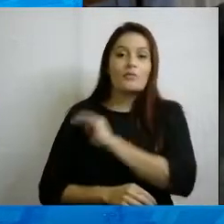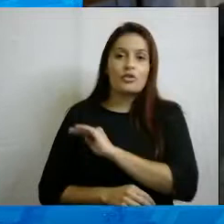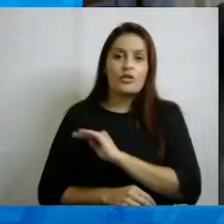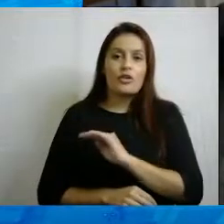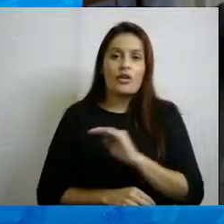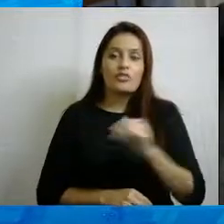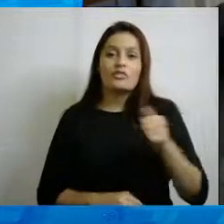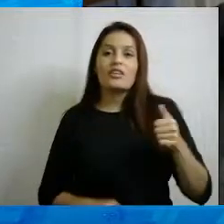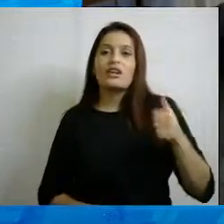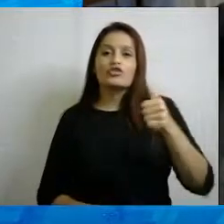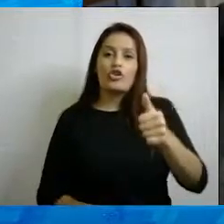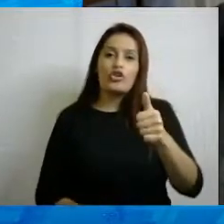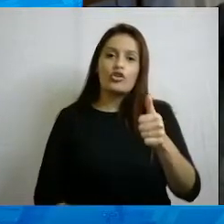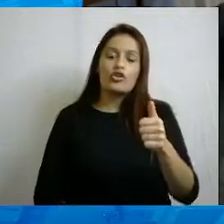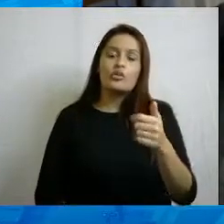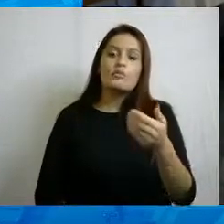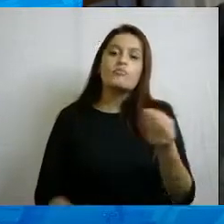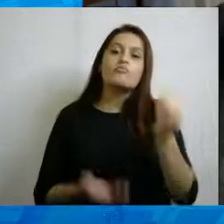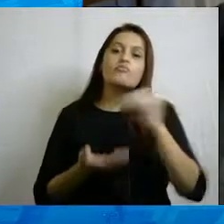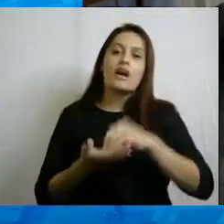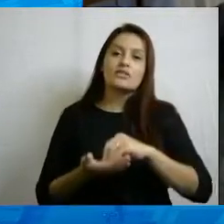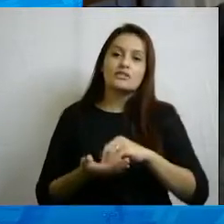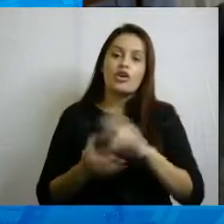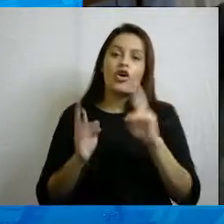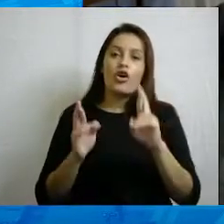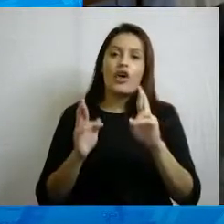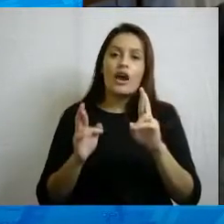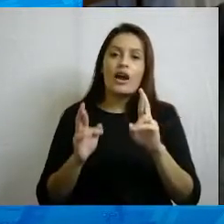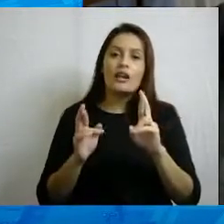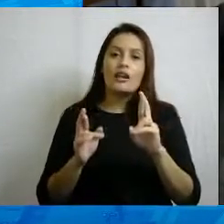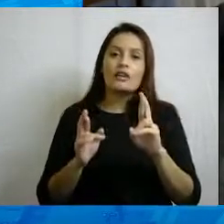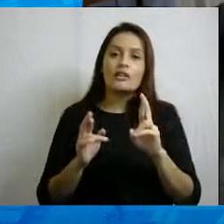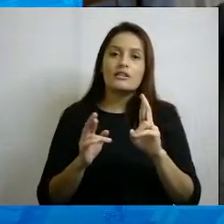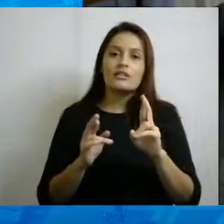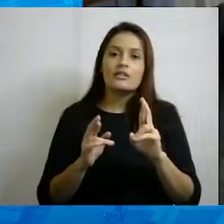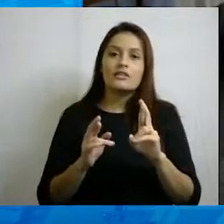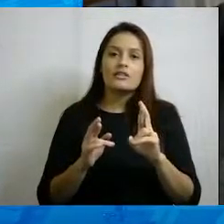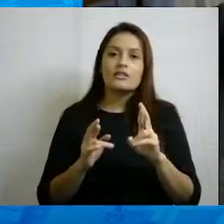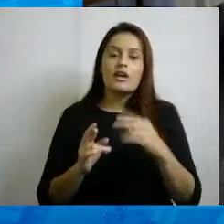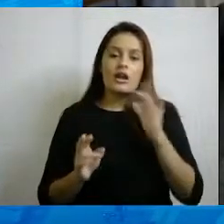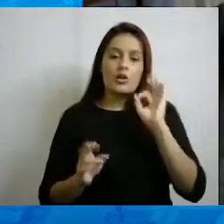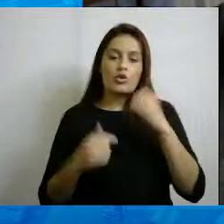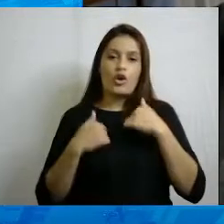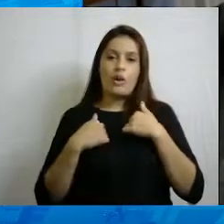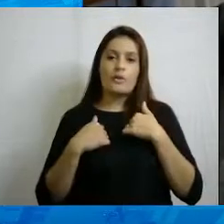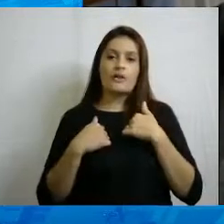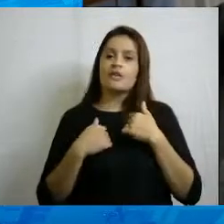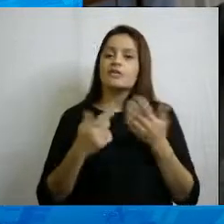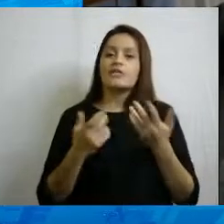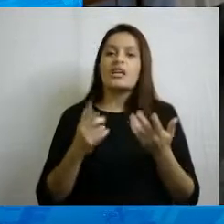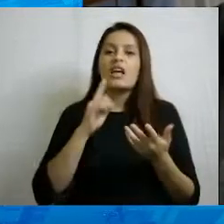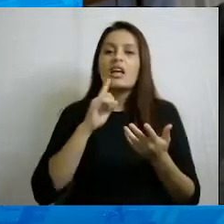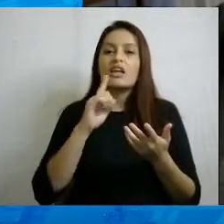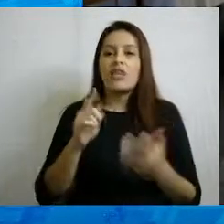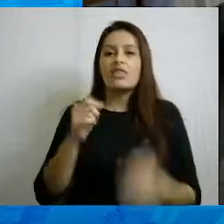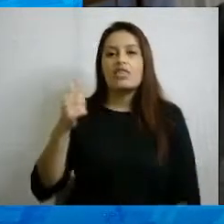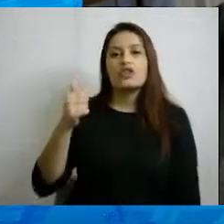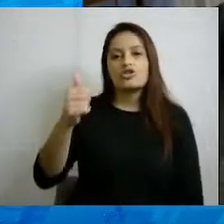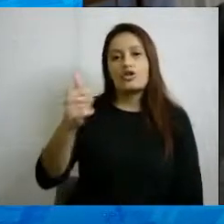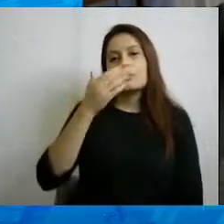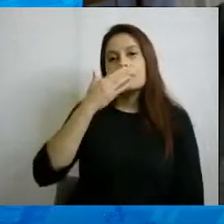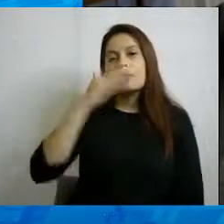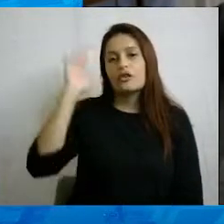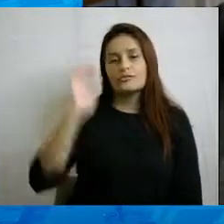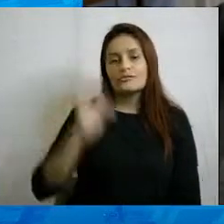directora, inclusive antes de poder tener una reunión conmigo, que finalmente el equipo operativo son las directoras y directores.